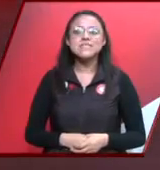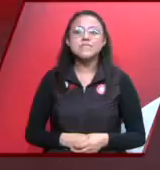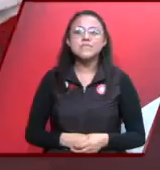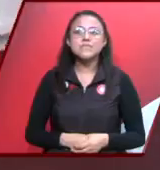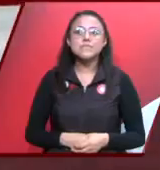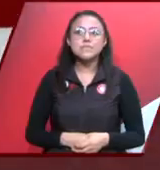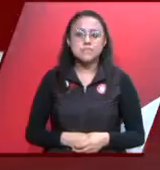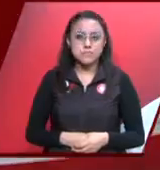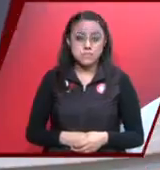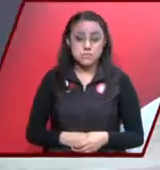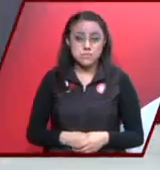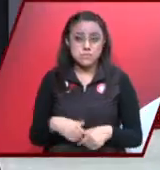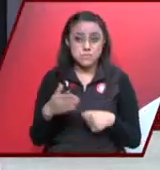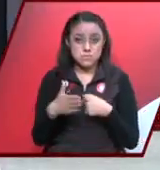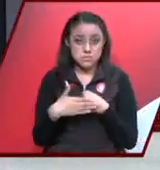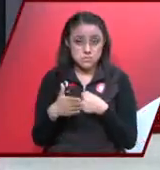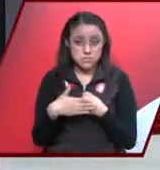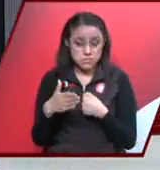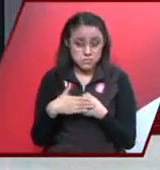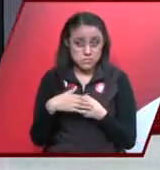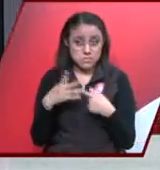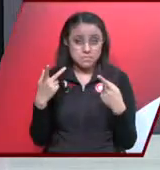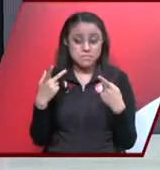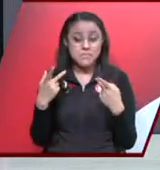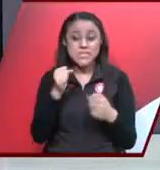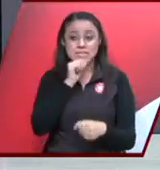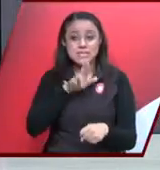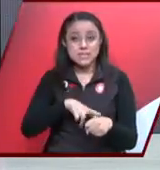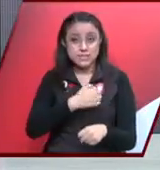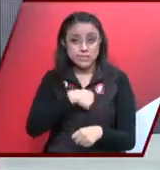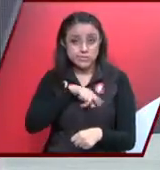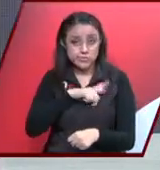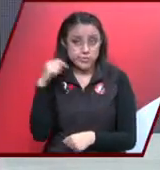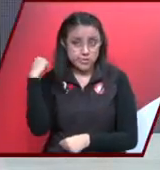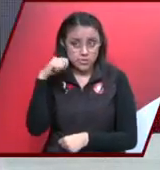Rommel Serna Leder, secretario de Salud de Tabasco.